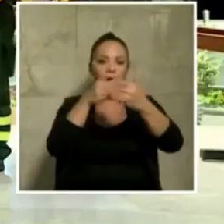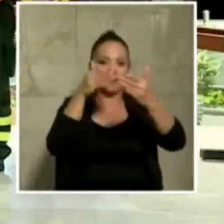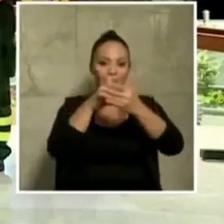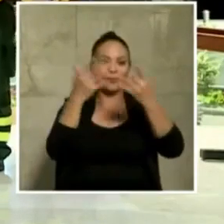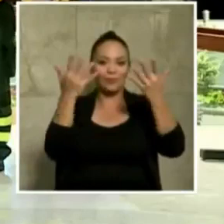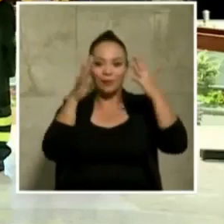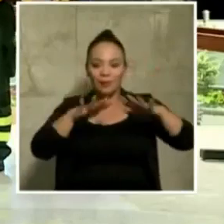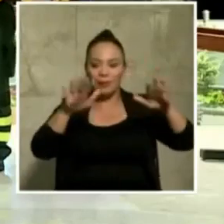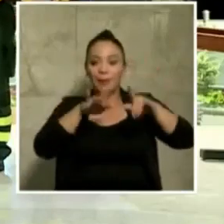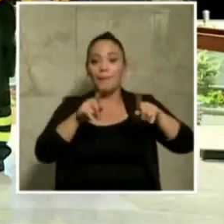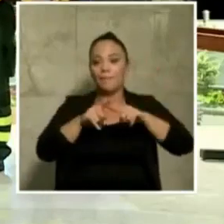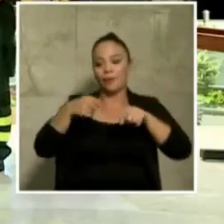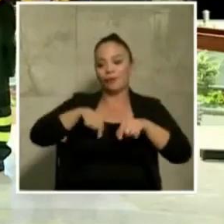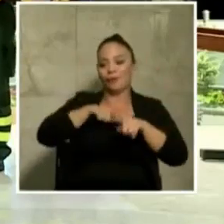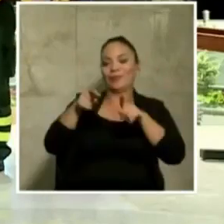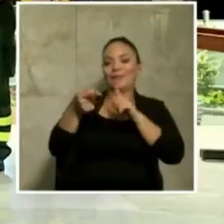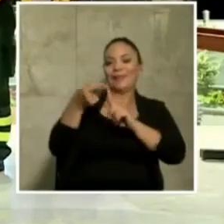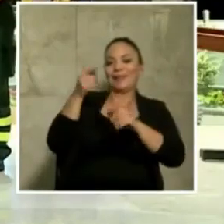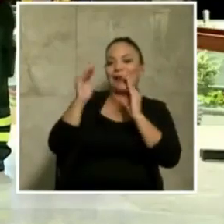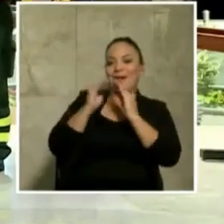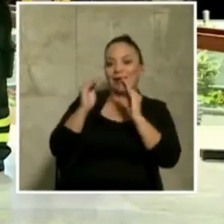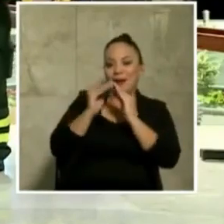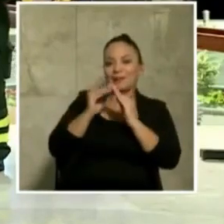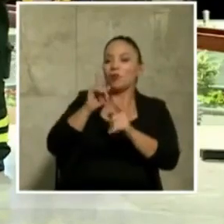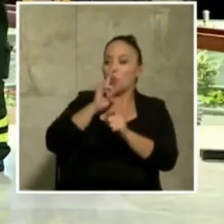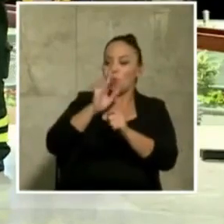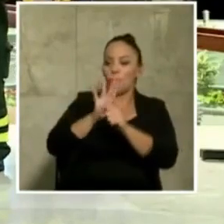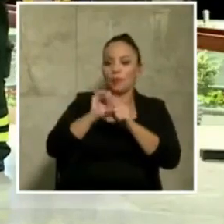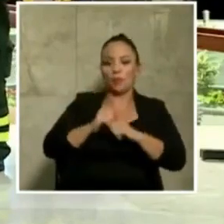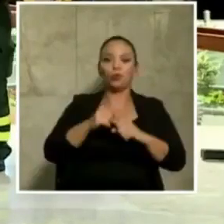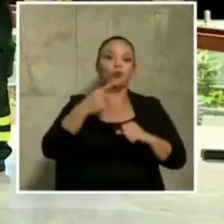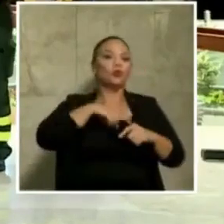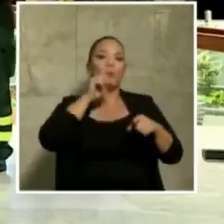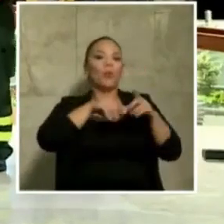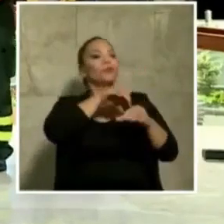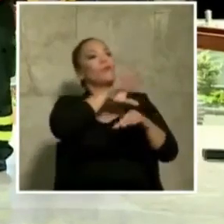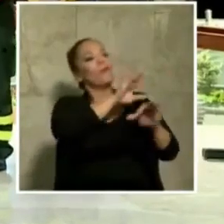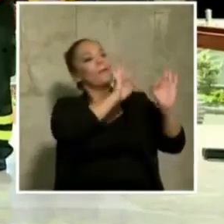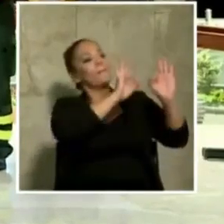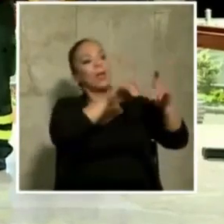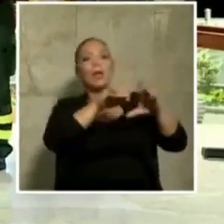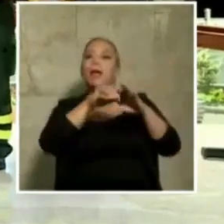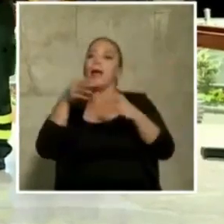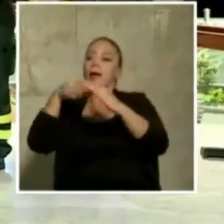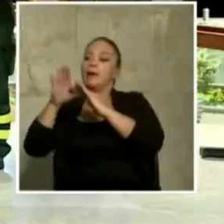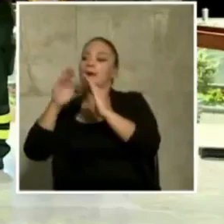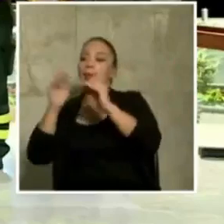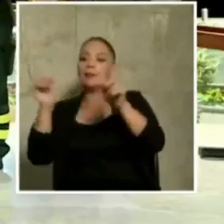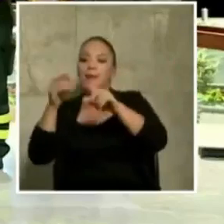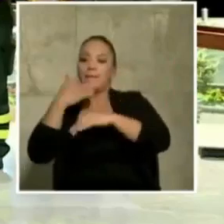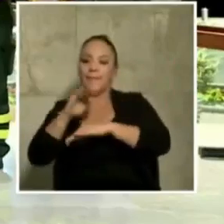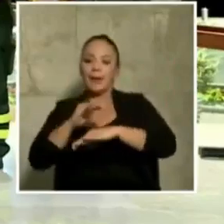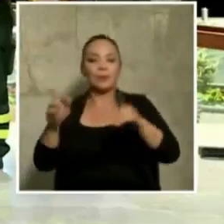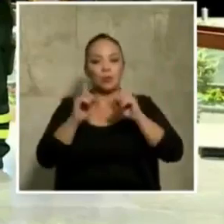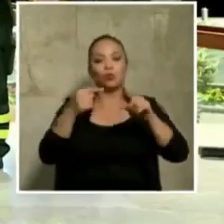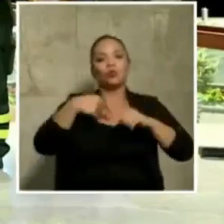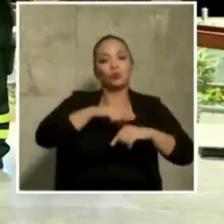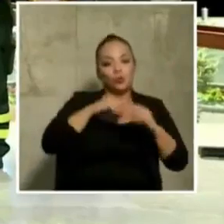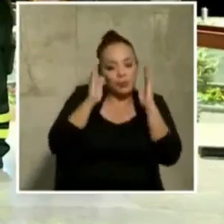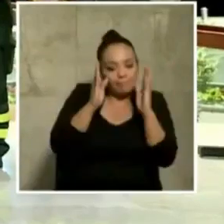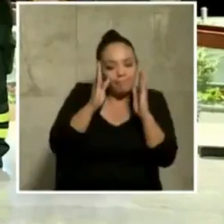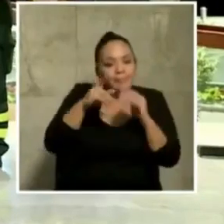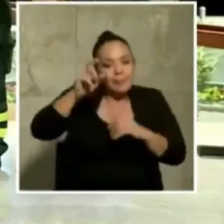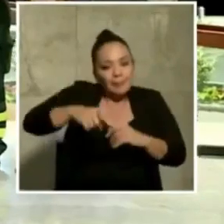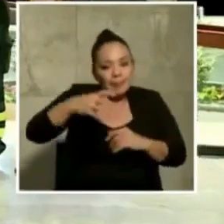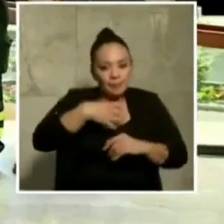casa. No podemos ser lumbrera en la calle y oscuridad en casa. Esto es atender las necesidades nuestras,